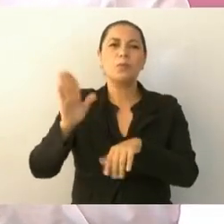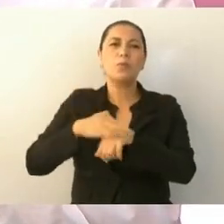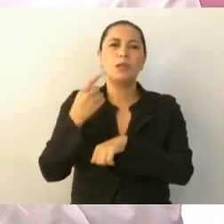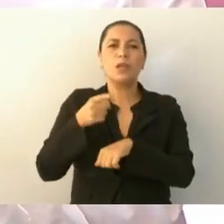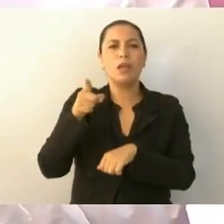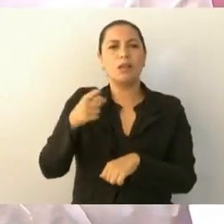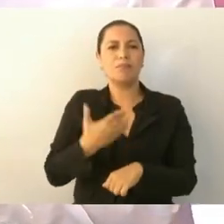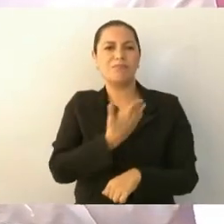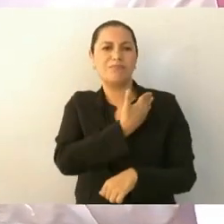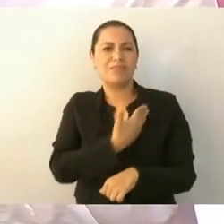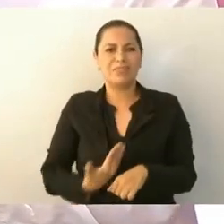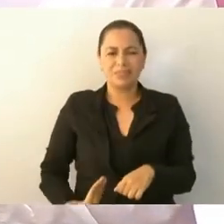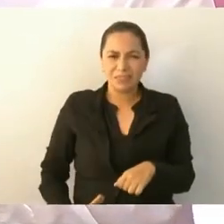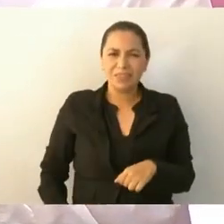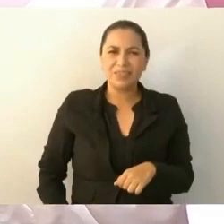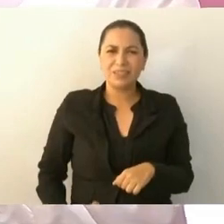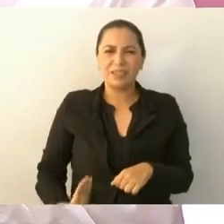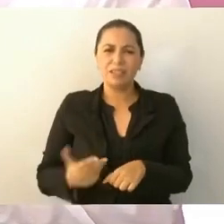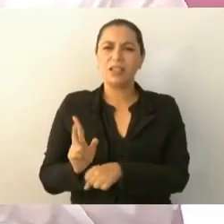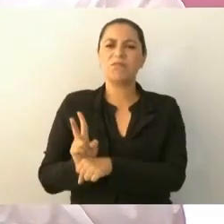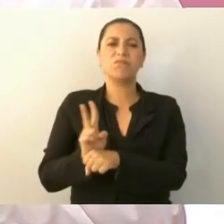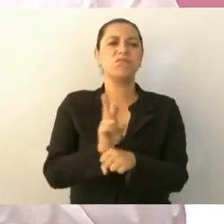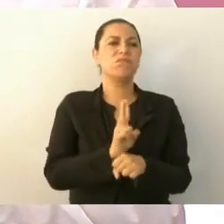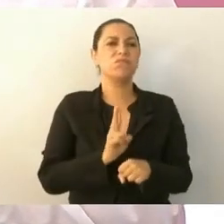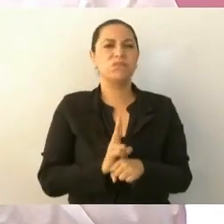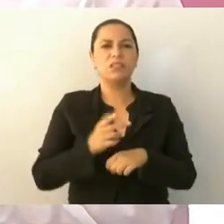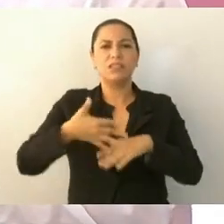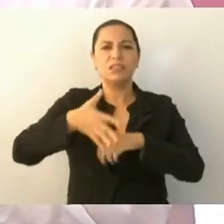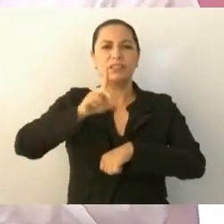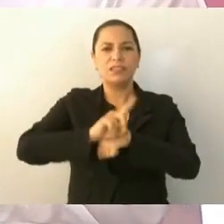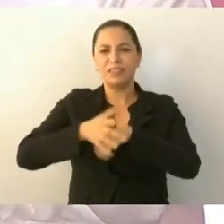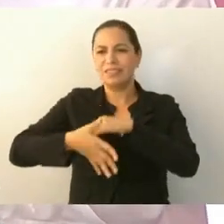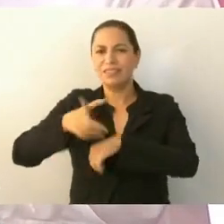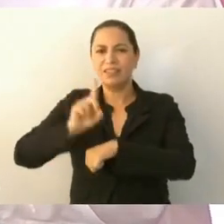presidente supervisara cada 15 días.